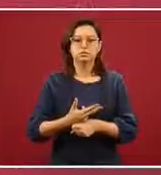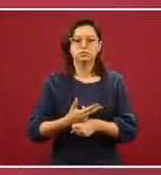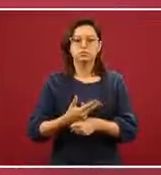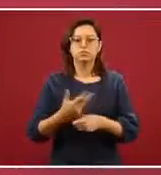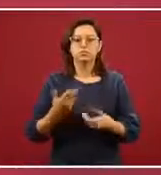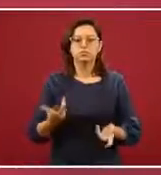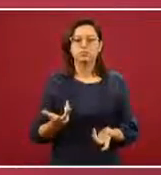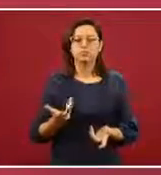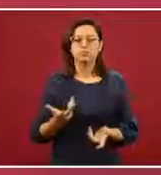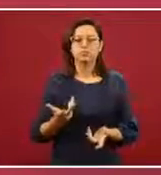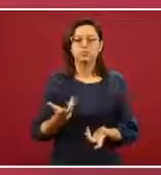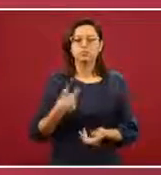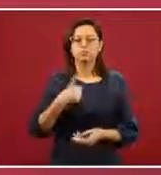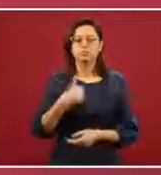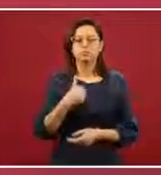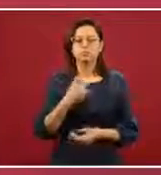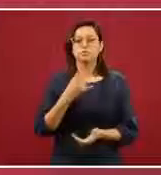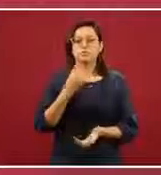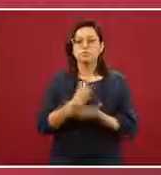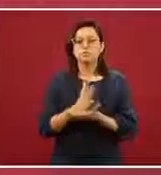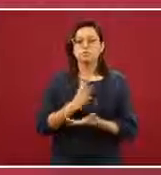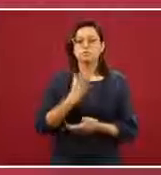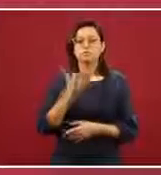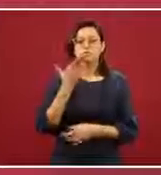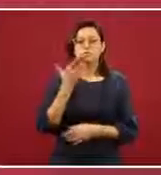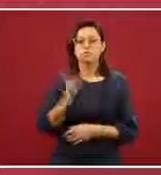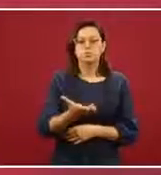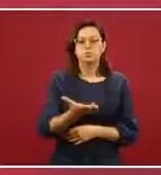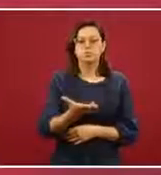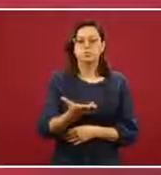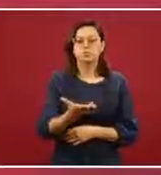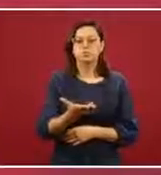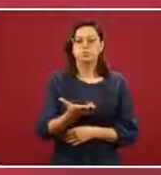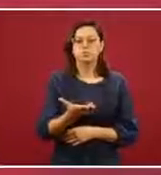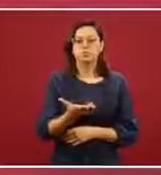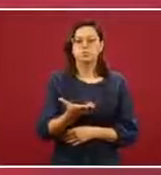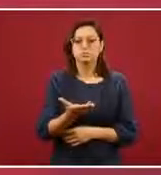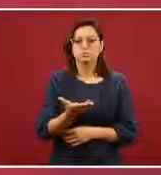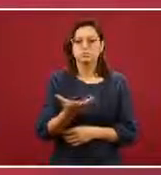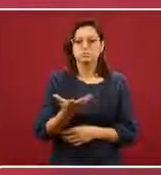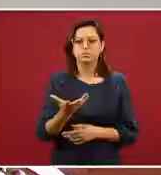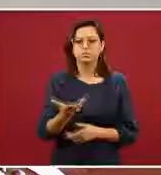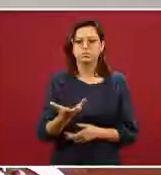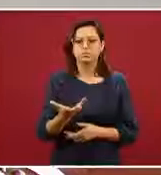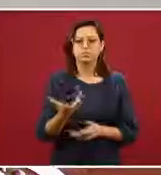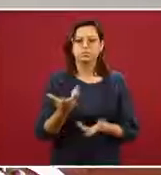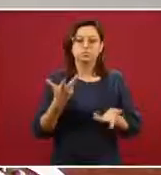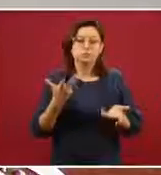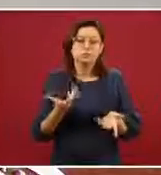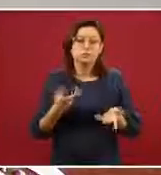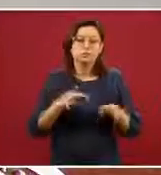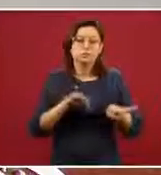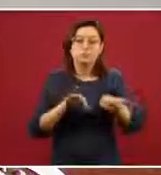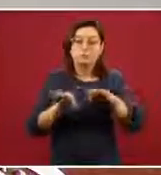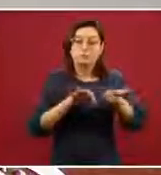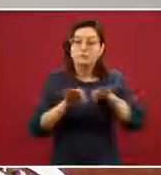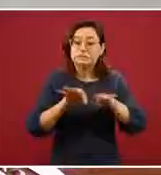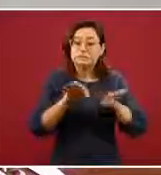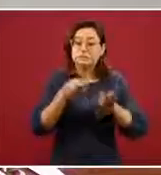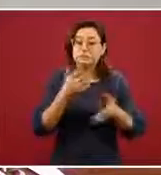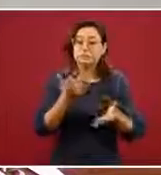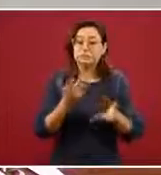Y yo simplemente lo que he pedido es que se reemplace trabajos críticos, que son algunos